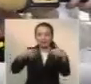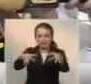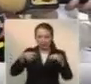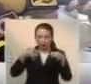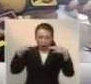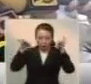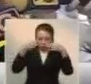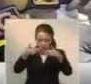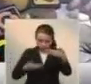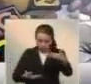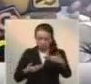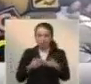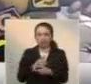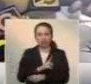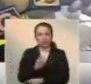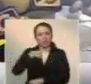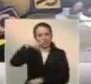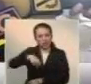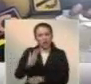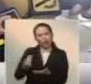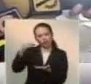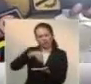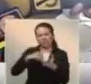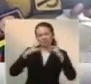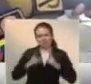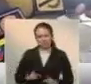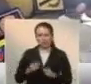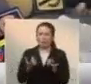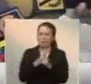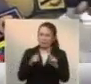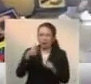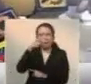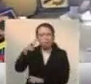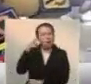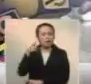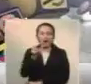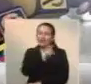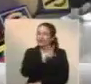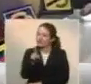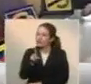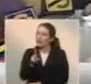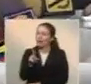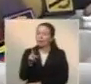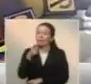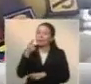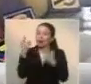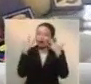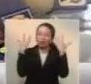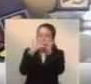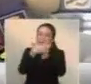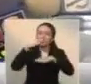ratificó 4-1 la decisión de inhabilitarme. Pero el pueblo no me va a inhabilitar. Estamos claros y convencidos